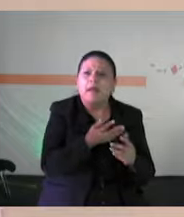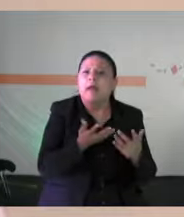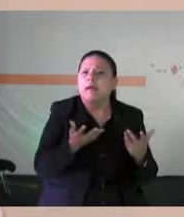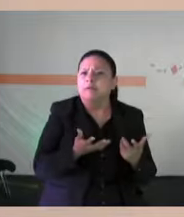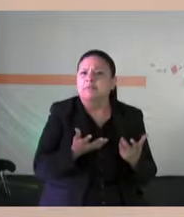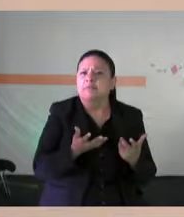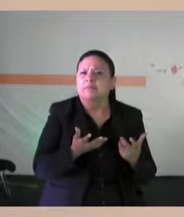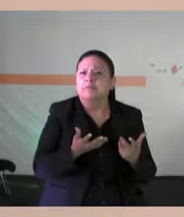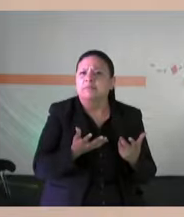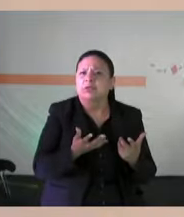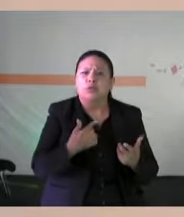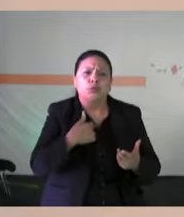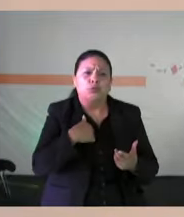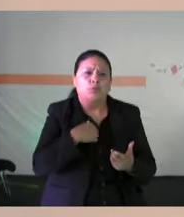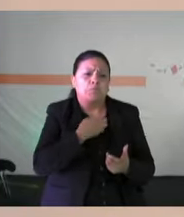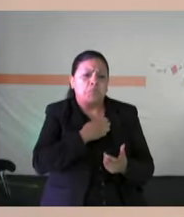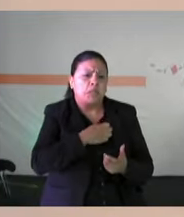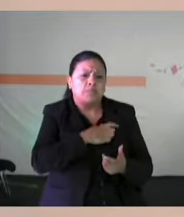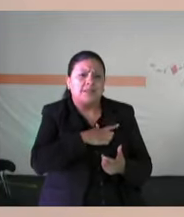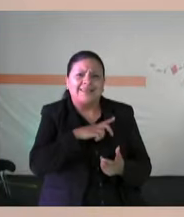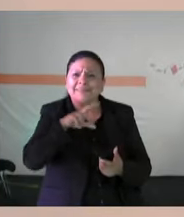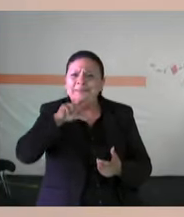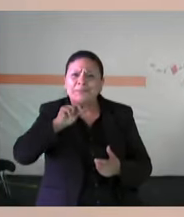yo no soy muy especial,